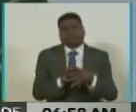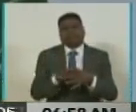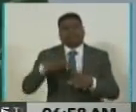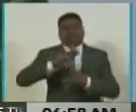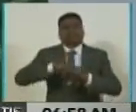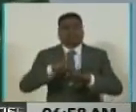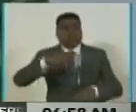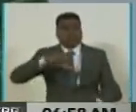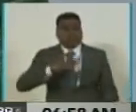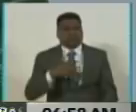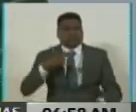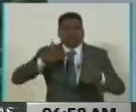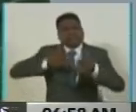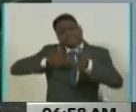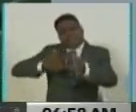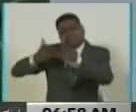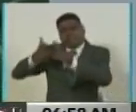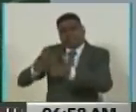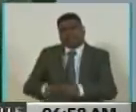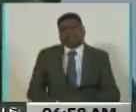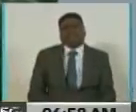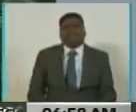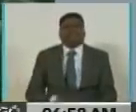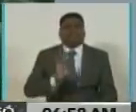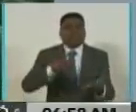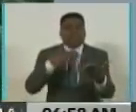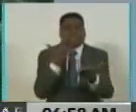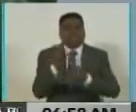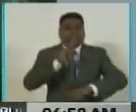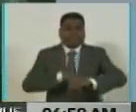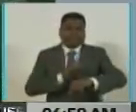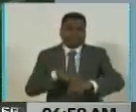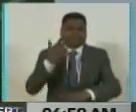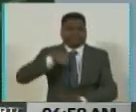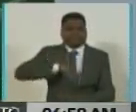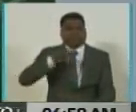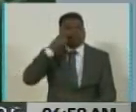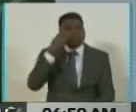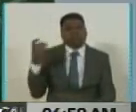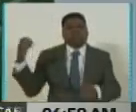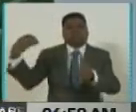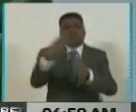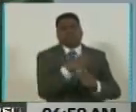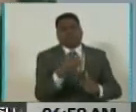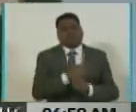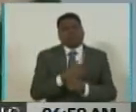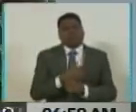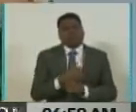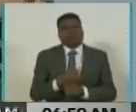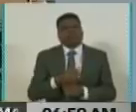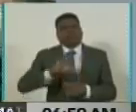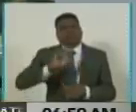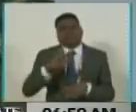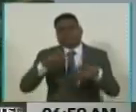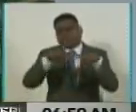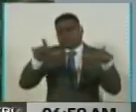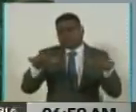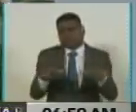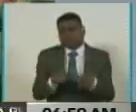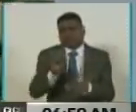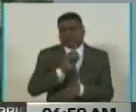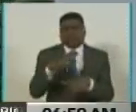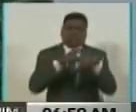llegar a matarnos los unos a los otros. Hasta el momento nosotros como pueblo hemos logrado confrontarnos en otros espacios que no es